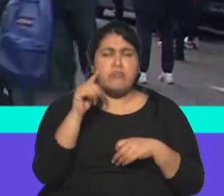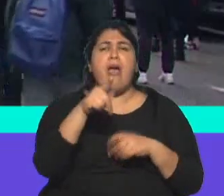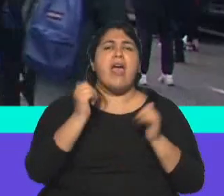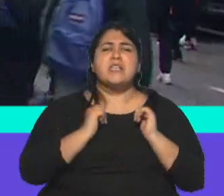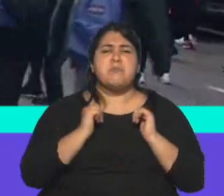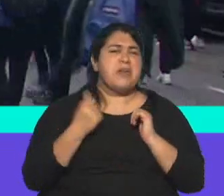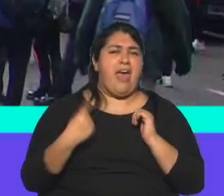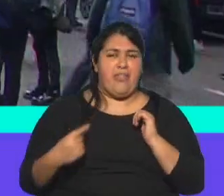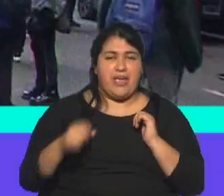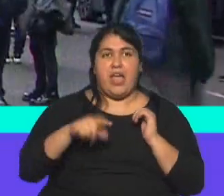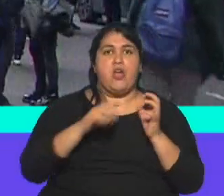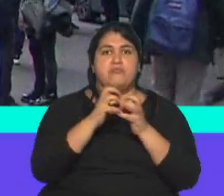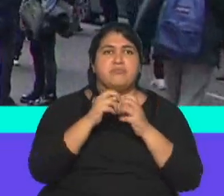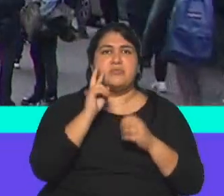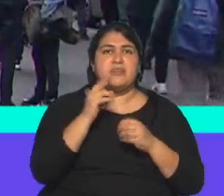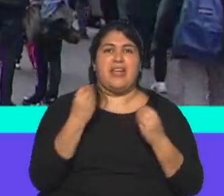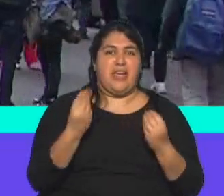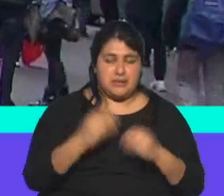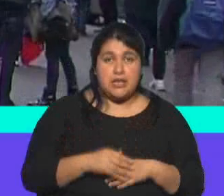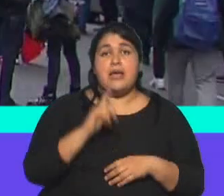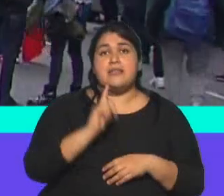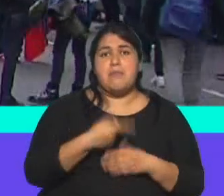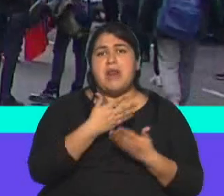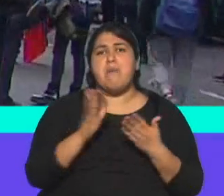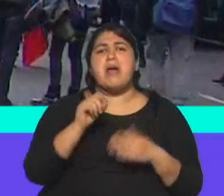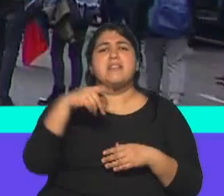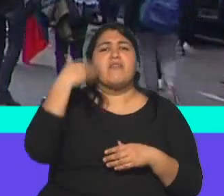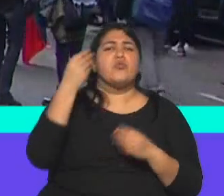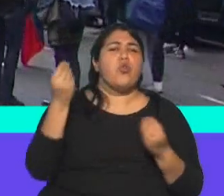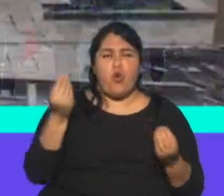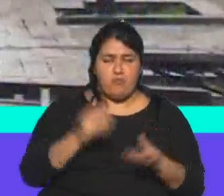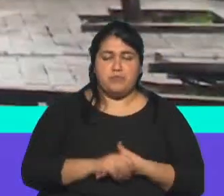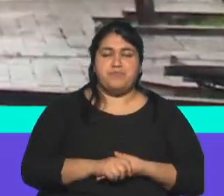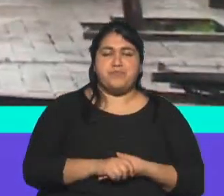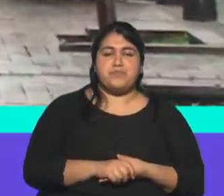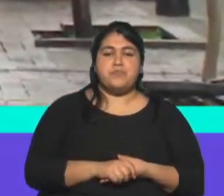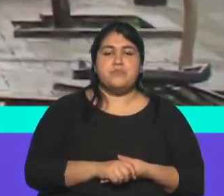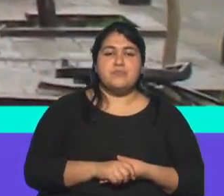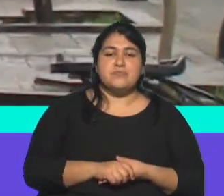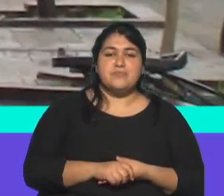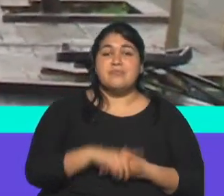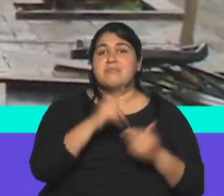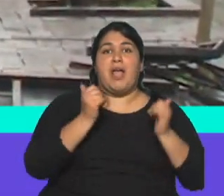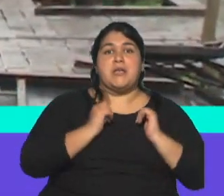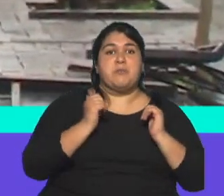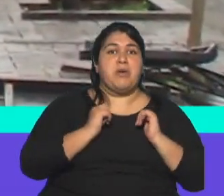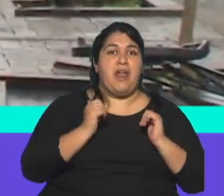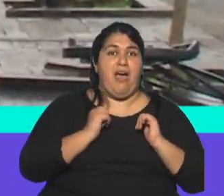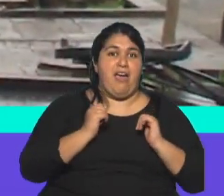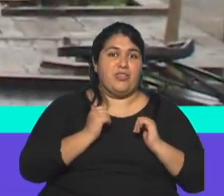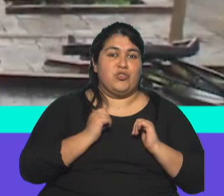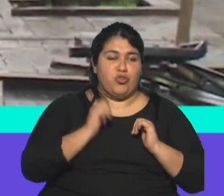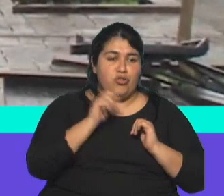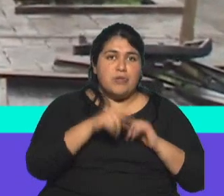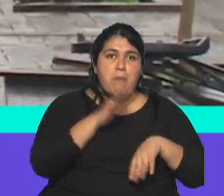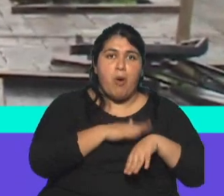de hoy, para la votación. Y además habló sobre el futuro del club. Lo escuchamos. Con la expectativa de terminar un proceso